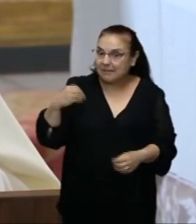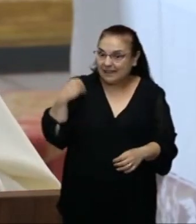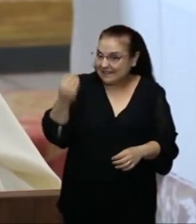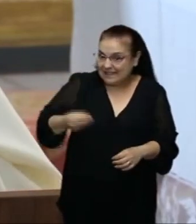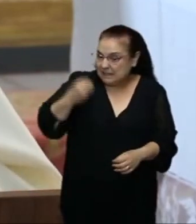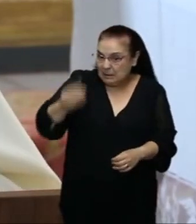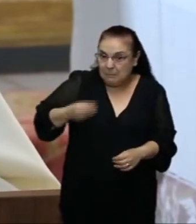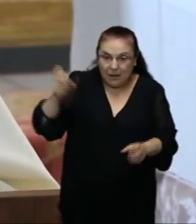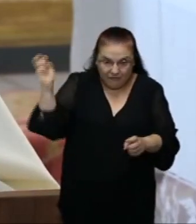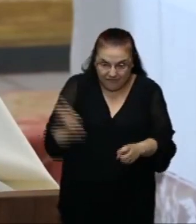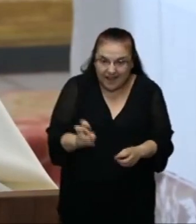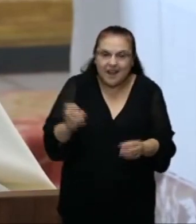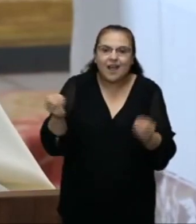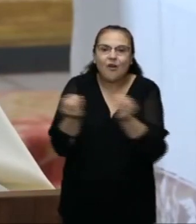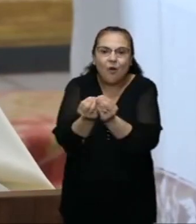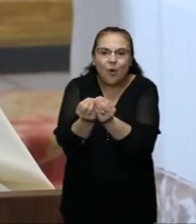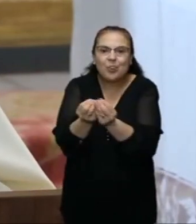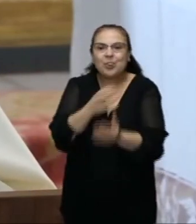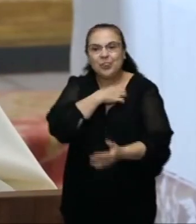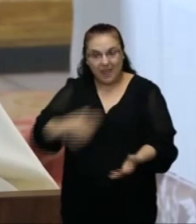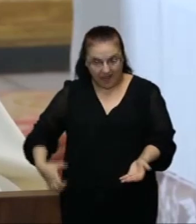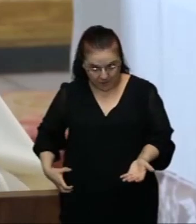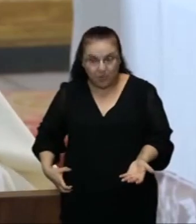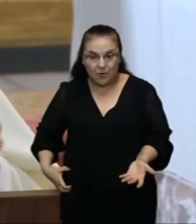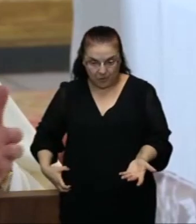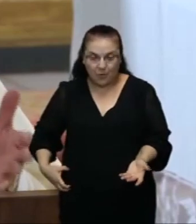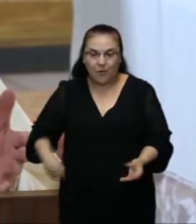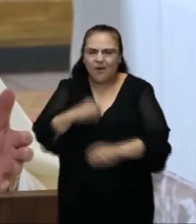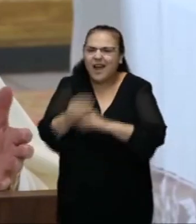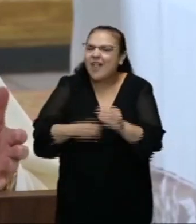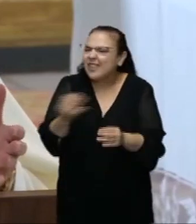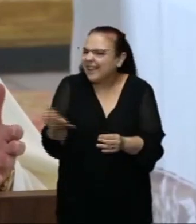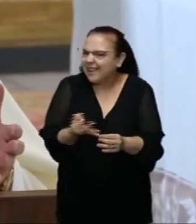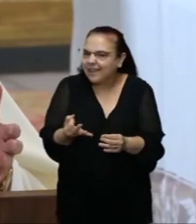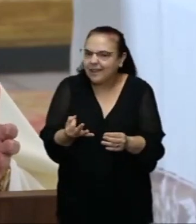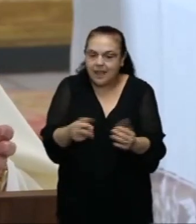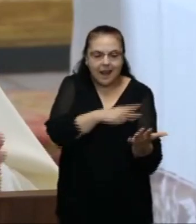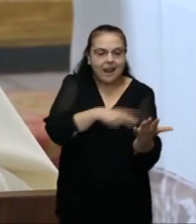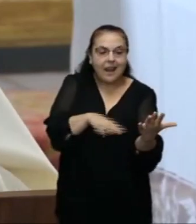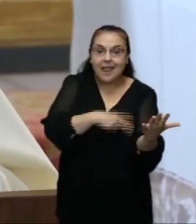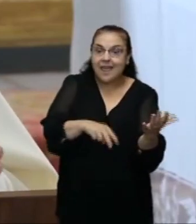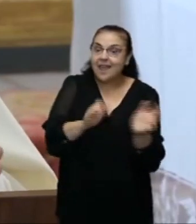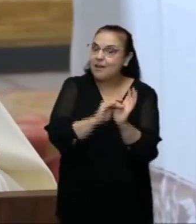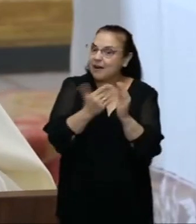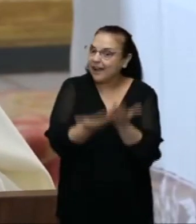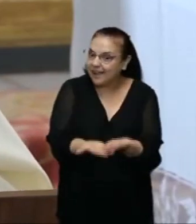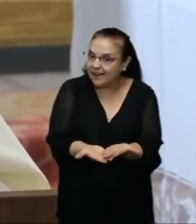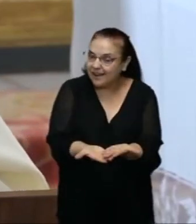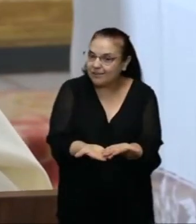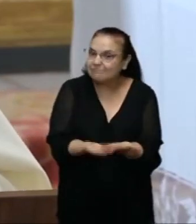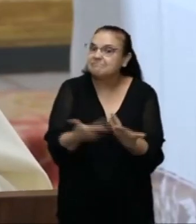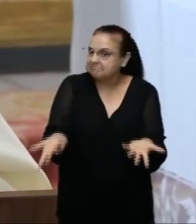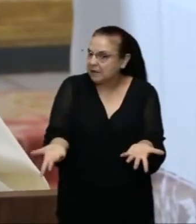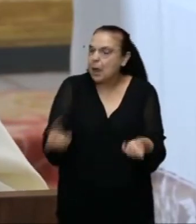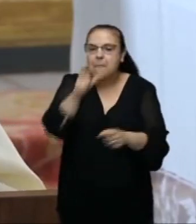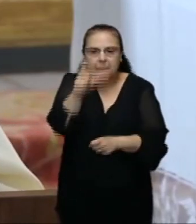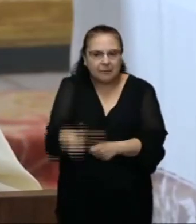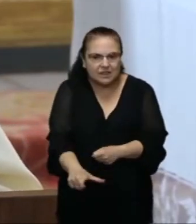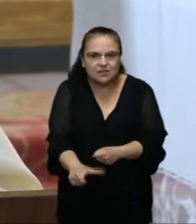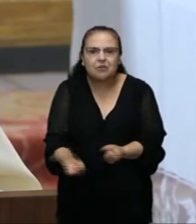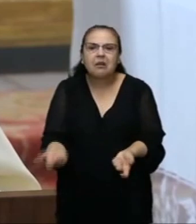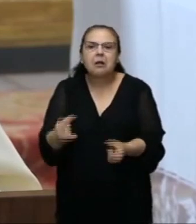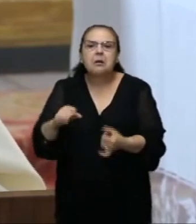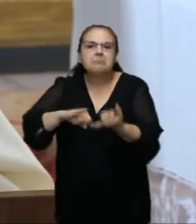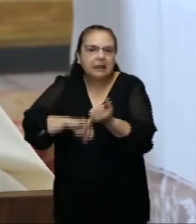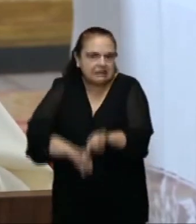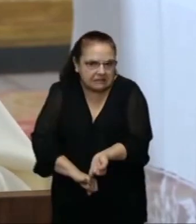habréis dado cuenta, que es el que lee el Evangelio. Ese es un diácono permanente, que es una persona casada, es una persona que